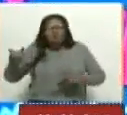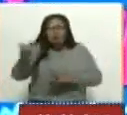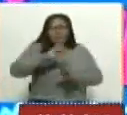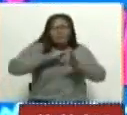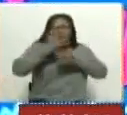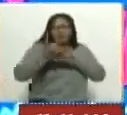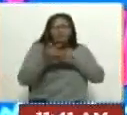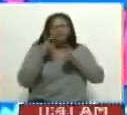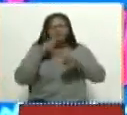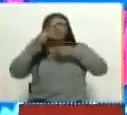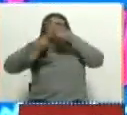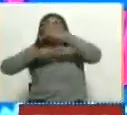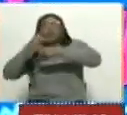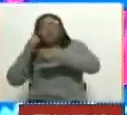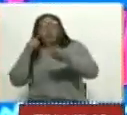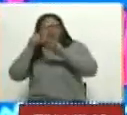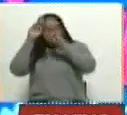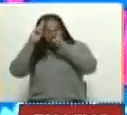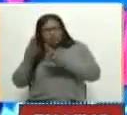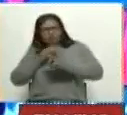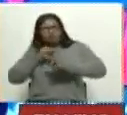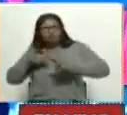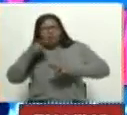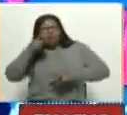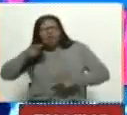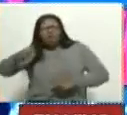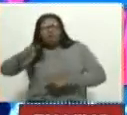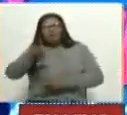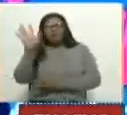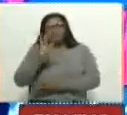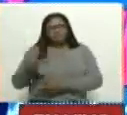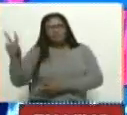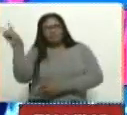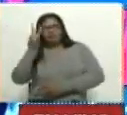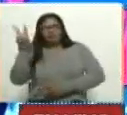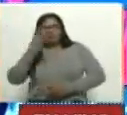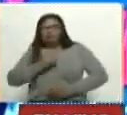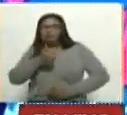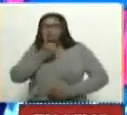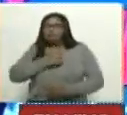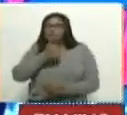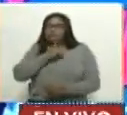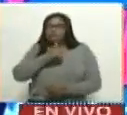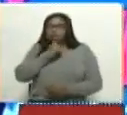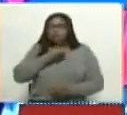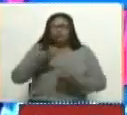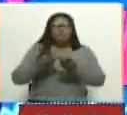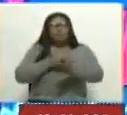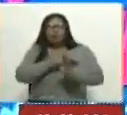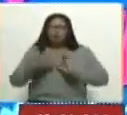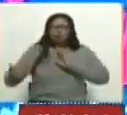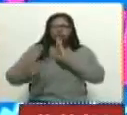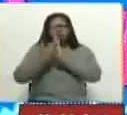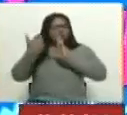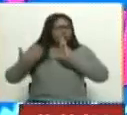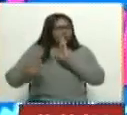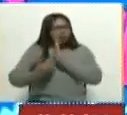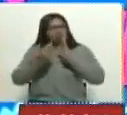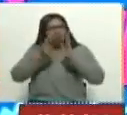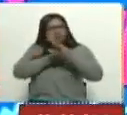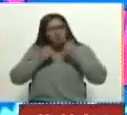es la causa fundamental de la que el pueblo venezolano haya podido soportar las más grandes tormentas que